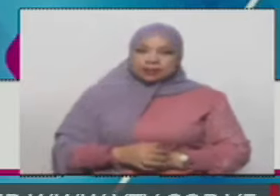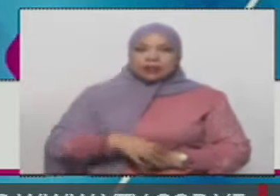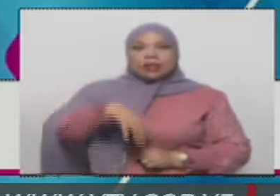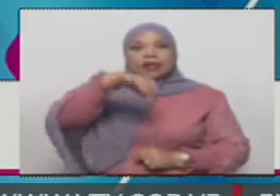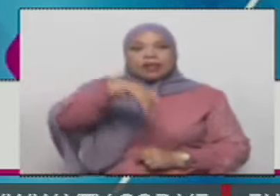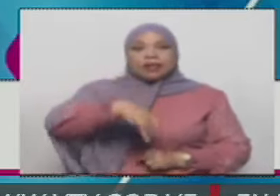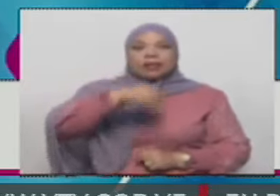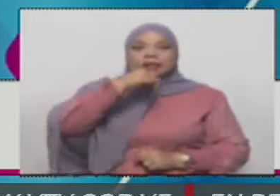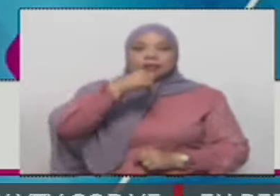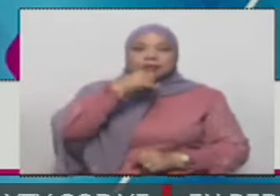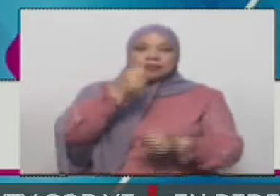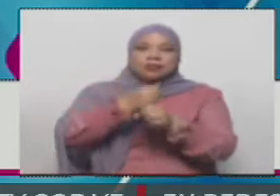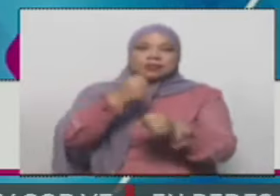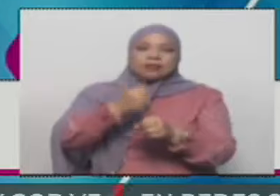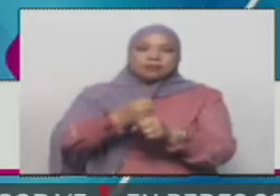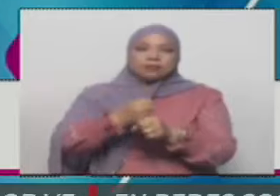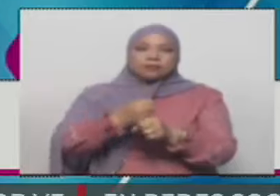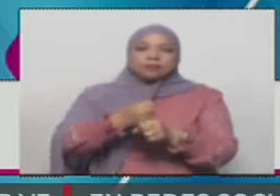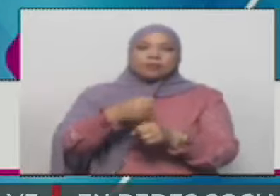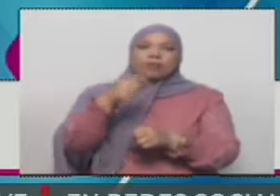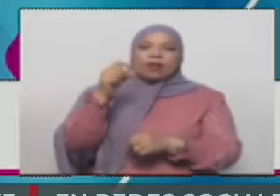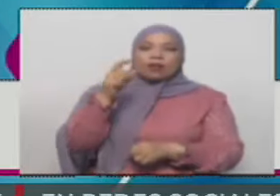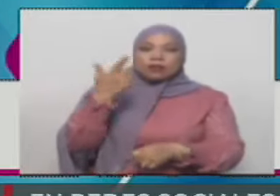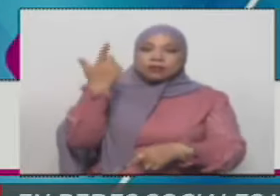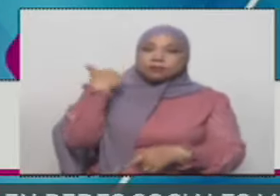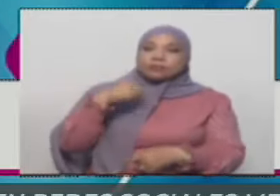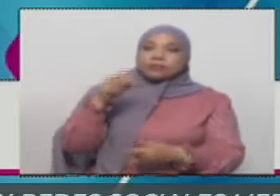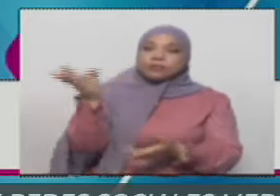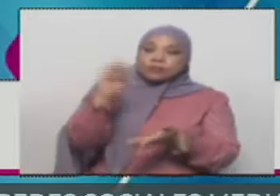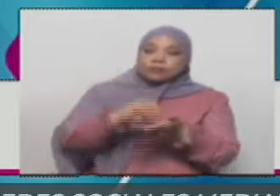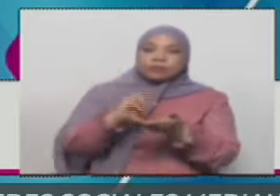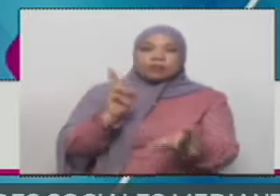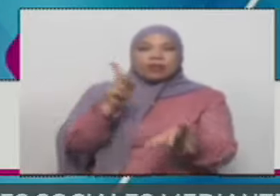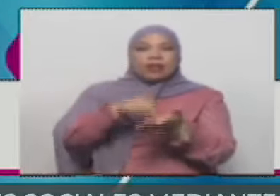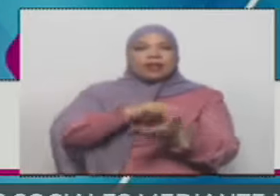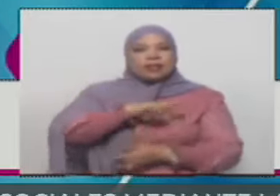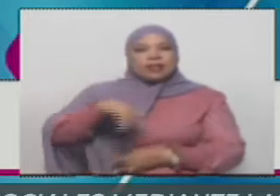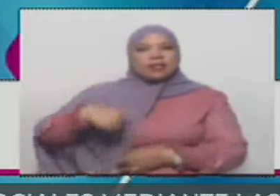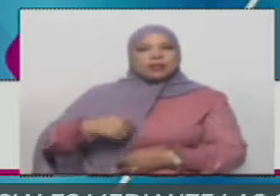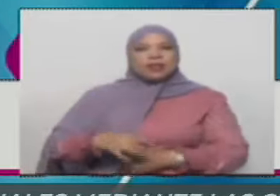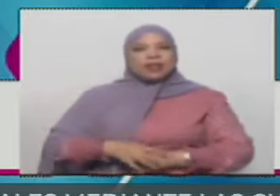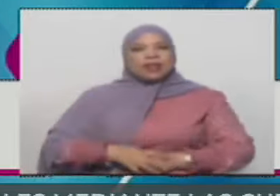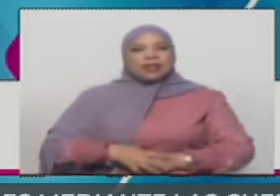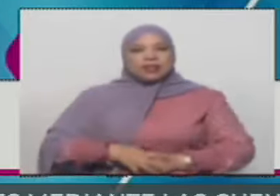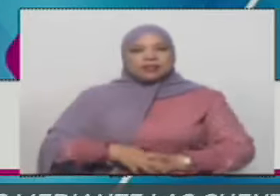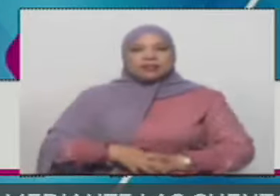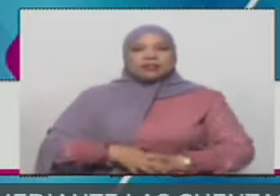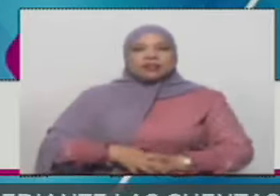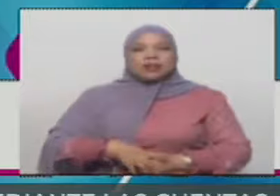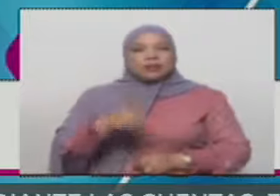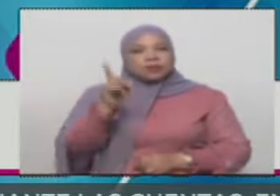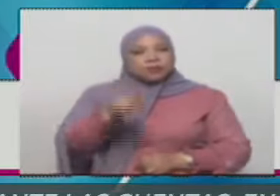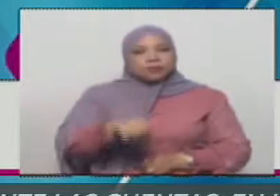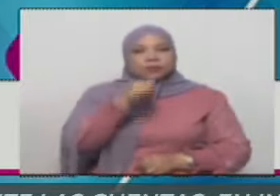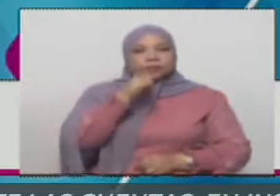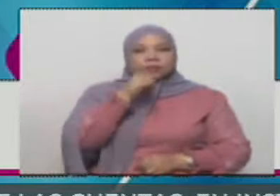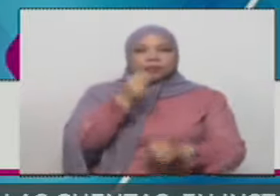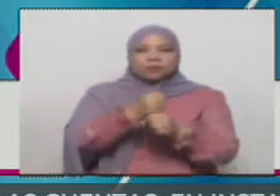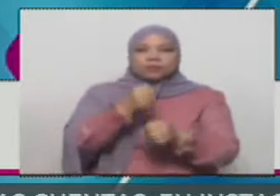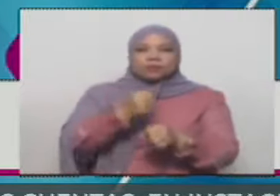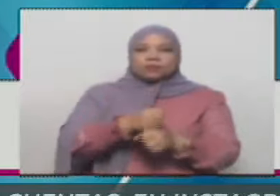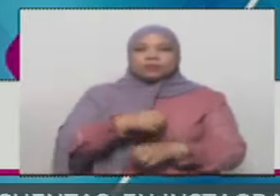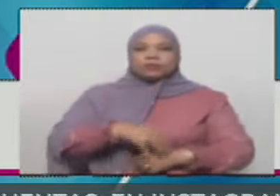el festival en sus tres ediciones anteriores también ha estado presente. Y debemos decir,